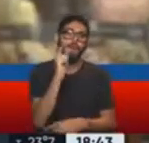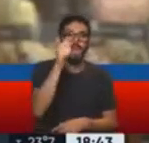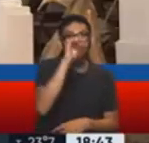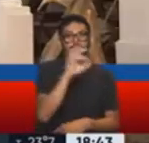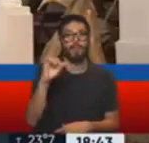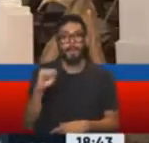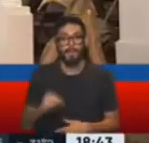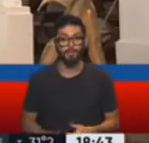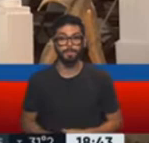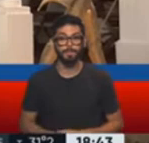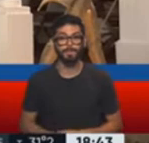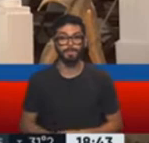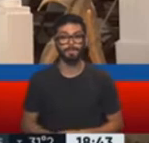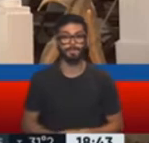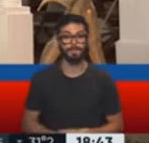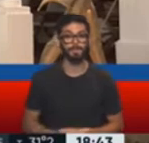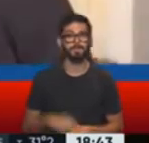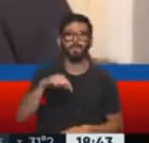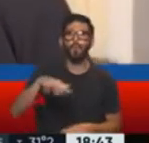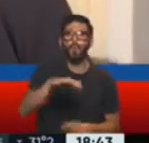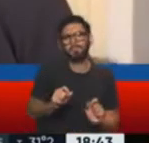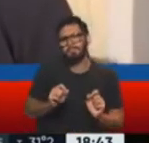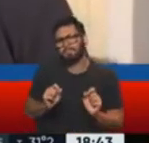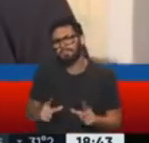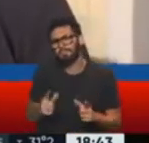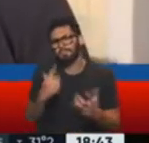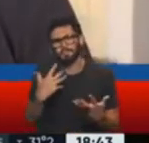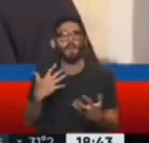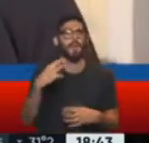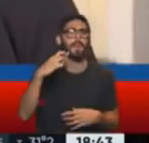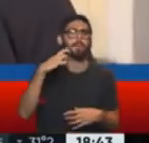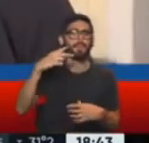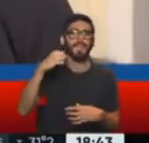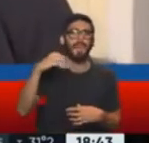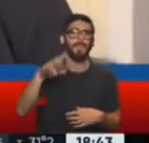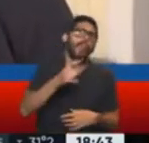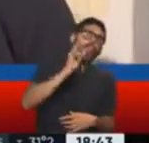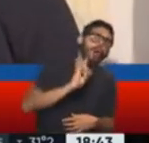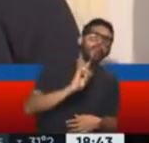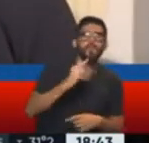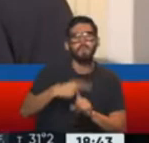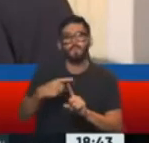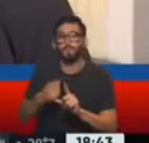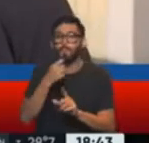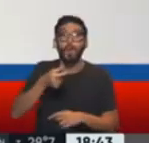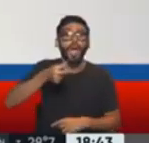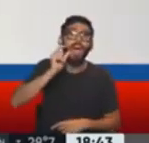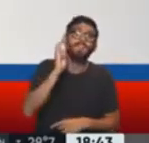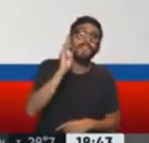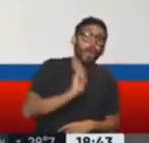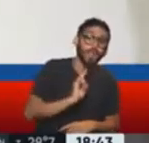pesos. Este es un lugar típico de Pinamar para desayunar y merendar. Si pedís un café con leche con dos medialunas